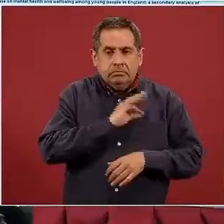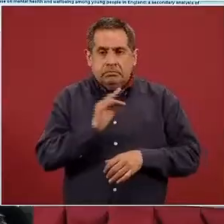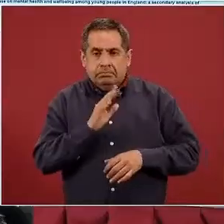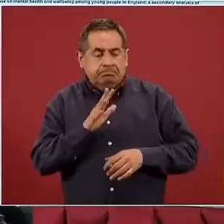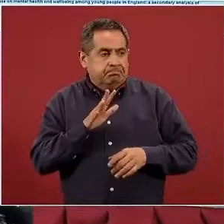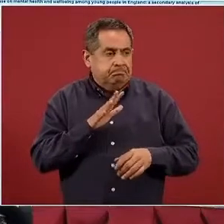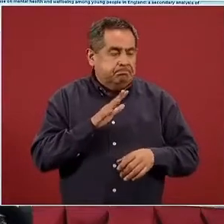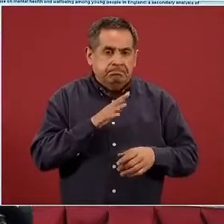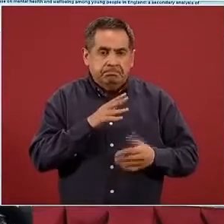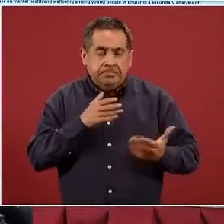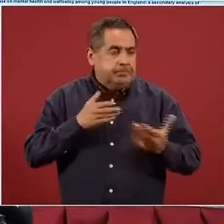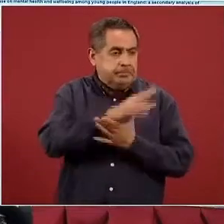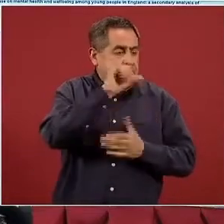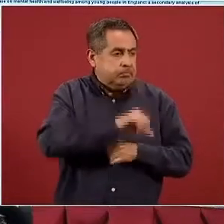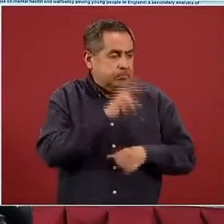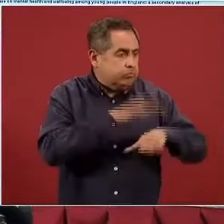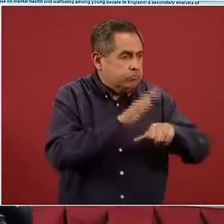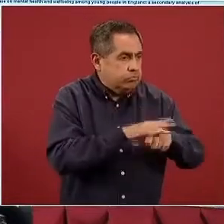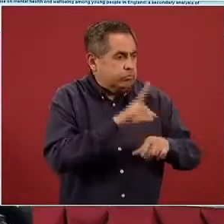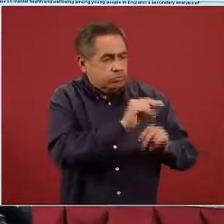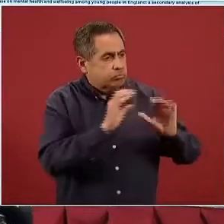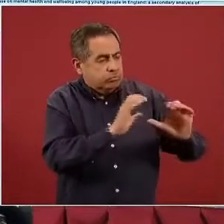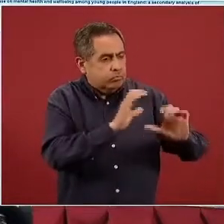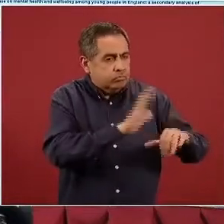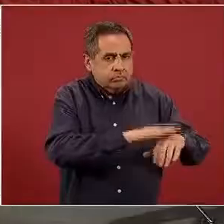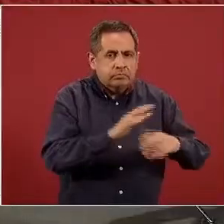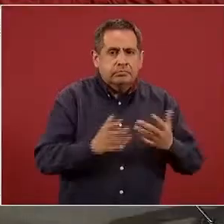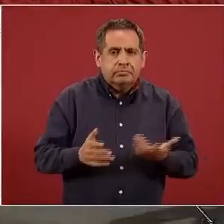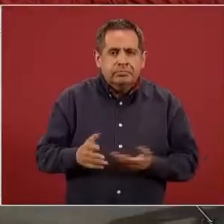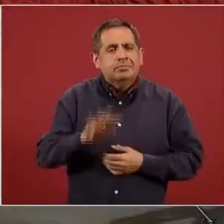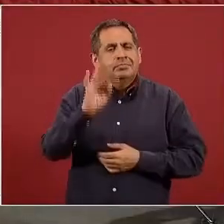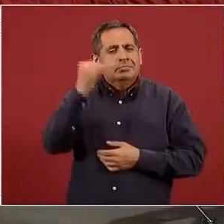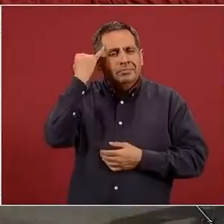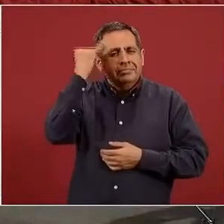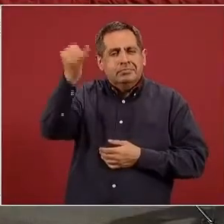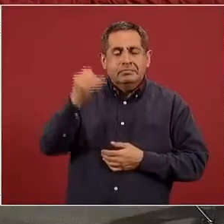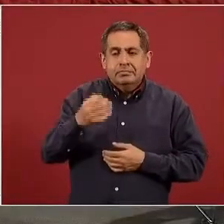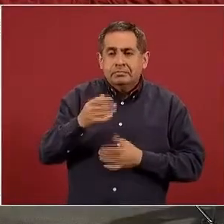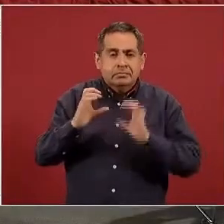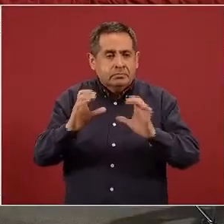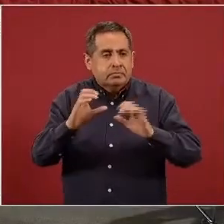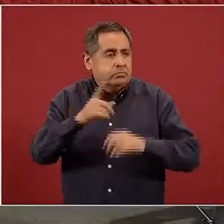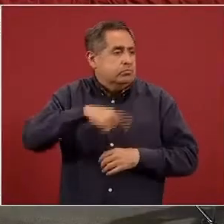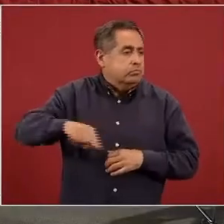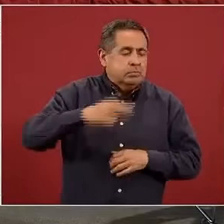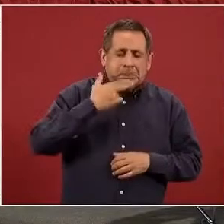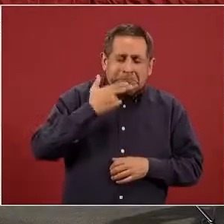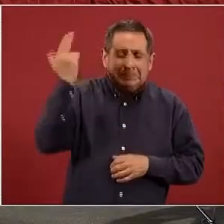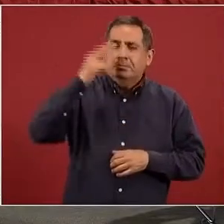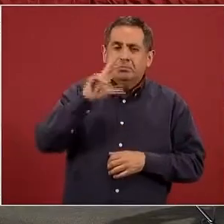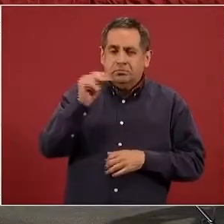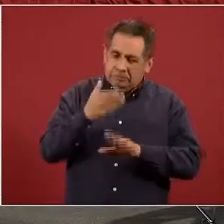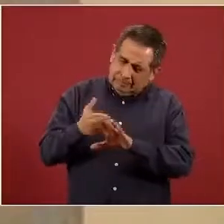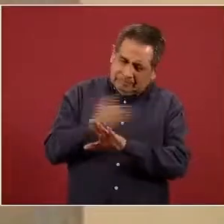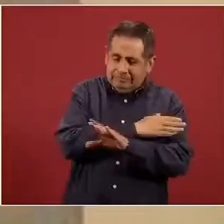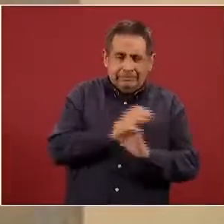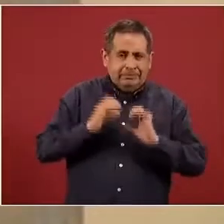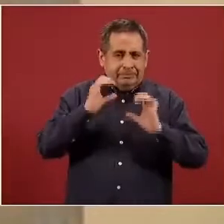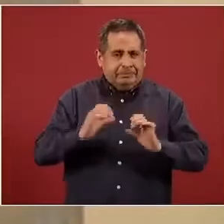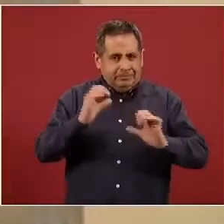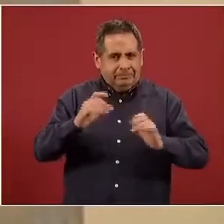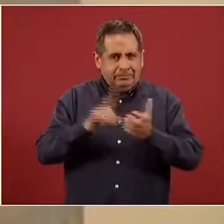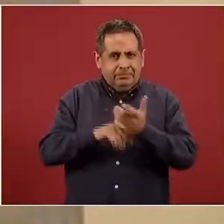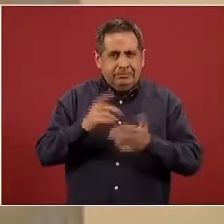una intervención temprana, ¿no? Imagínense nada más lo que queremos hacer, que es una prevención del suicidio, que es así como lo que más